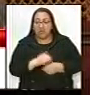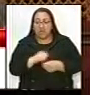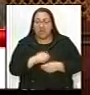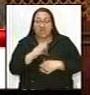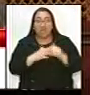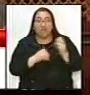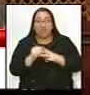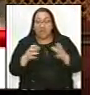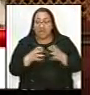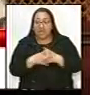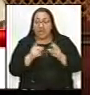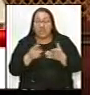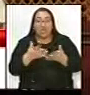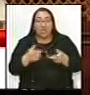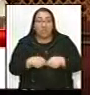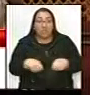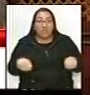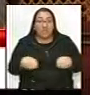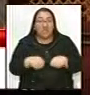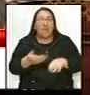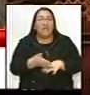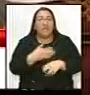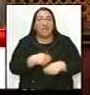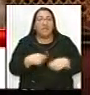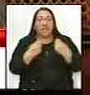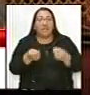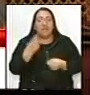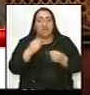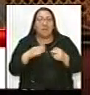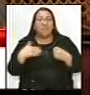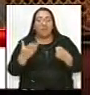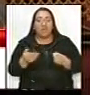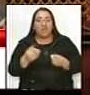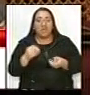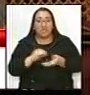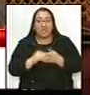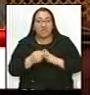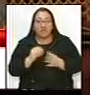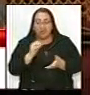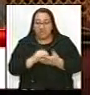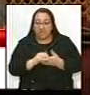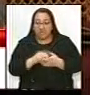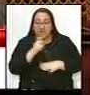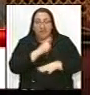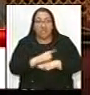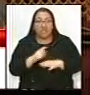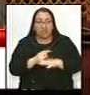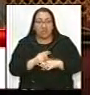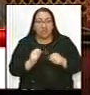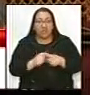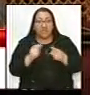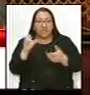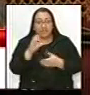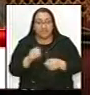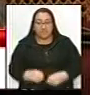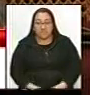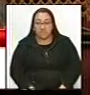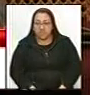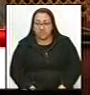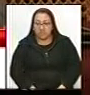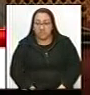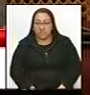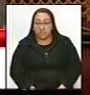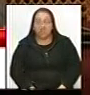esas medidas fueron dadas para poder establecer esa red dorsal esa gran carretera en forma